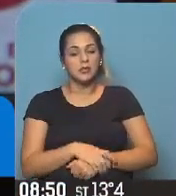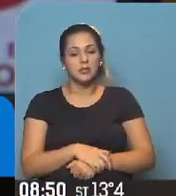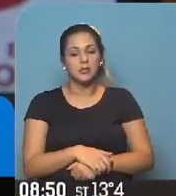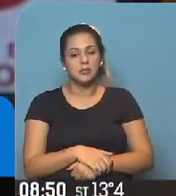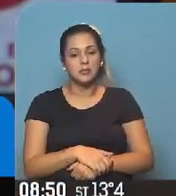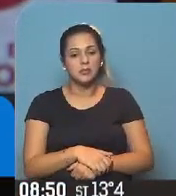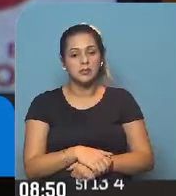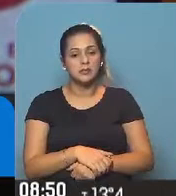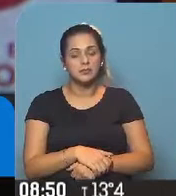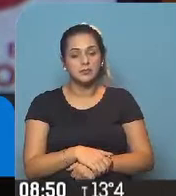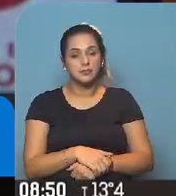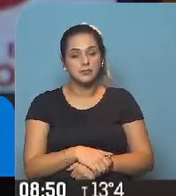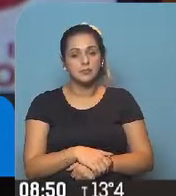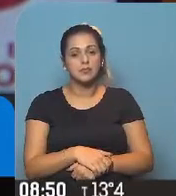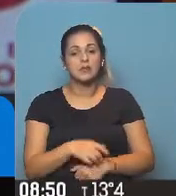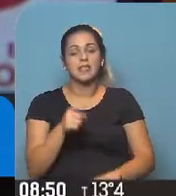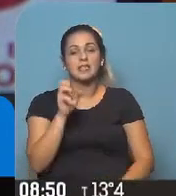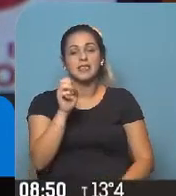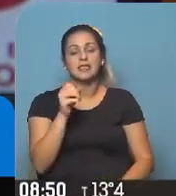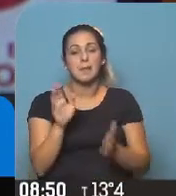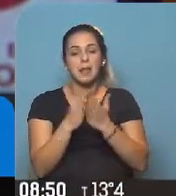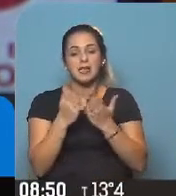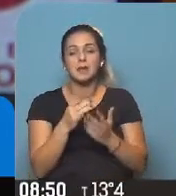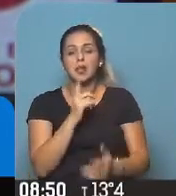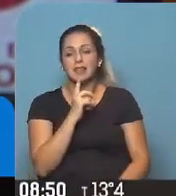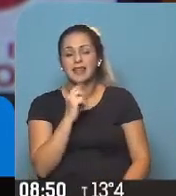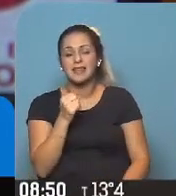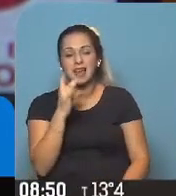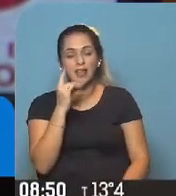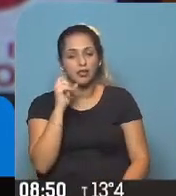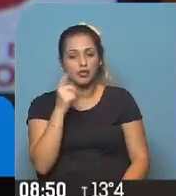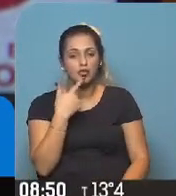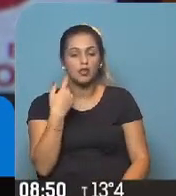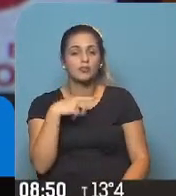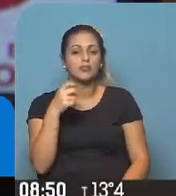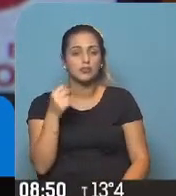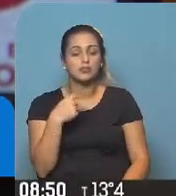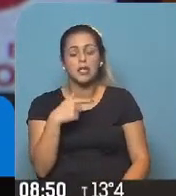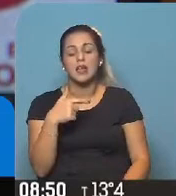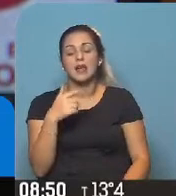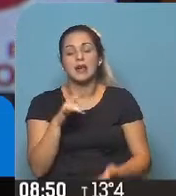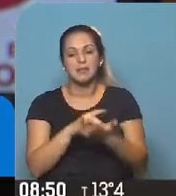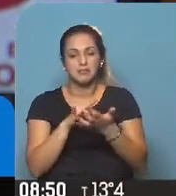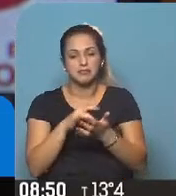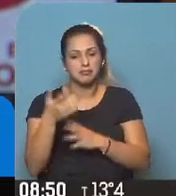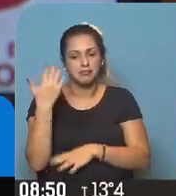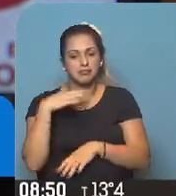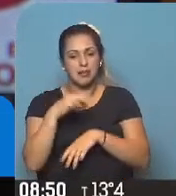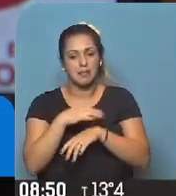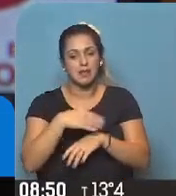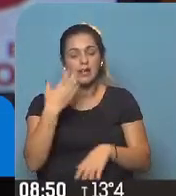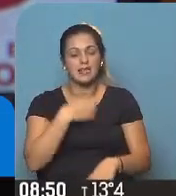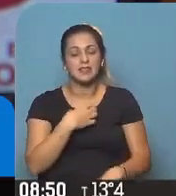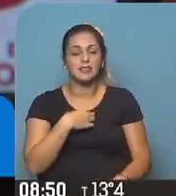la novela es Tatadiós, que es el apelativo que se le daba a los curanderos del campo bonaerense en el siglo